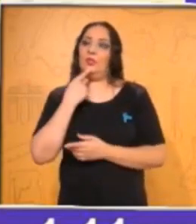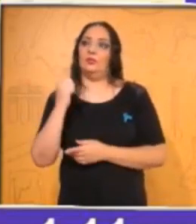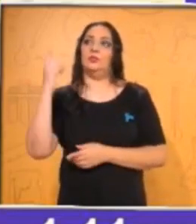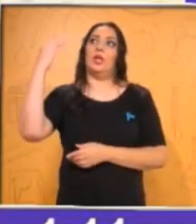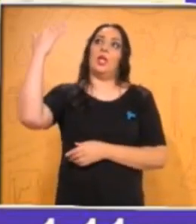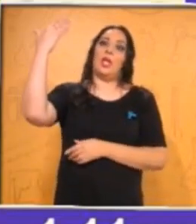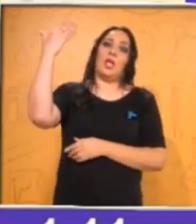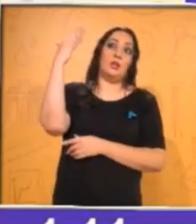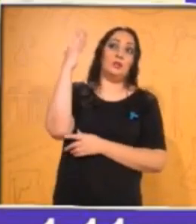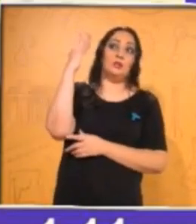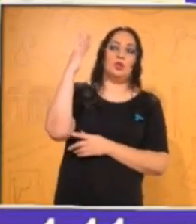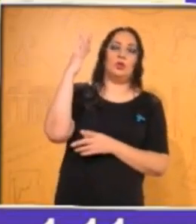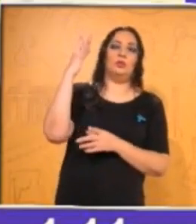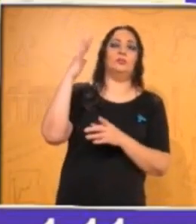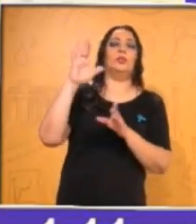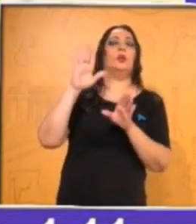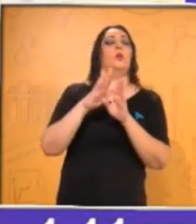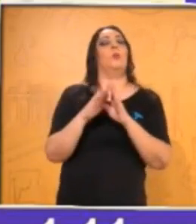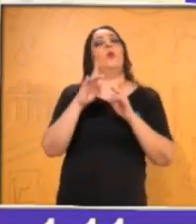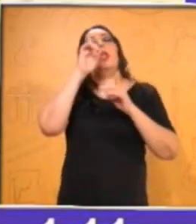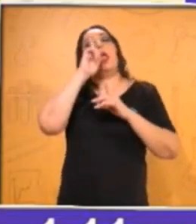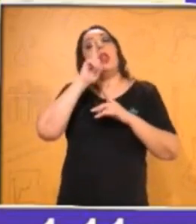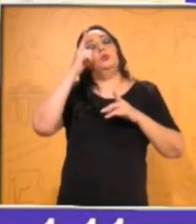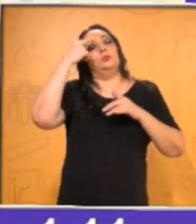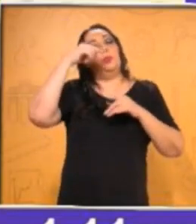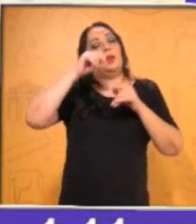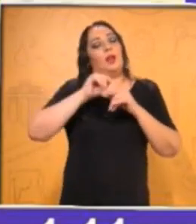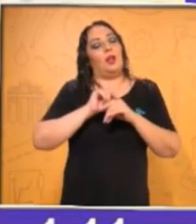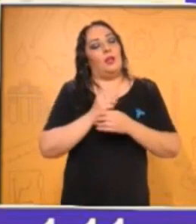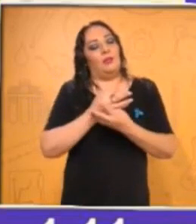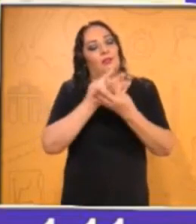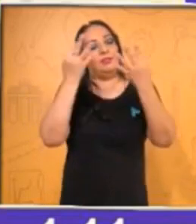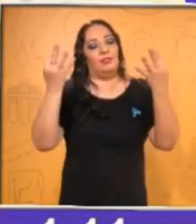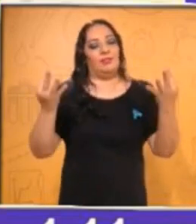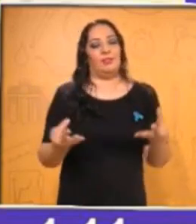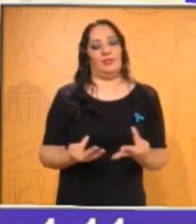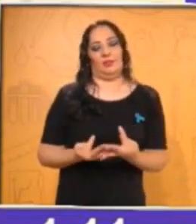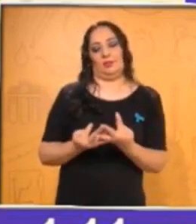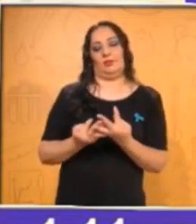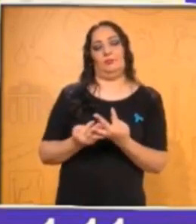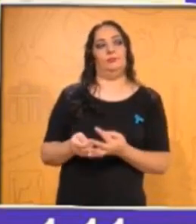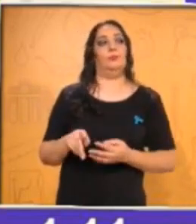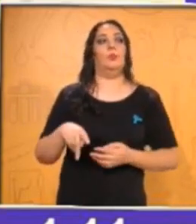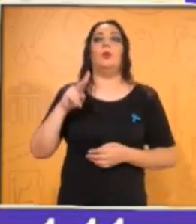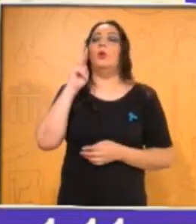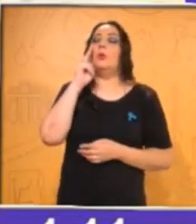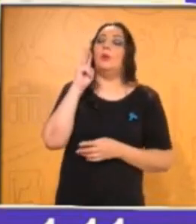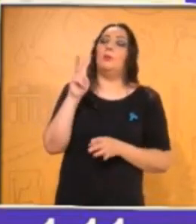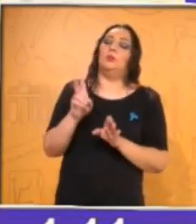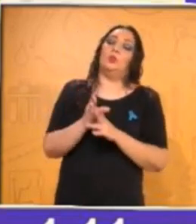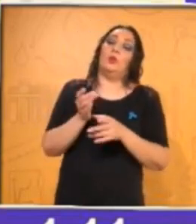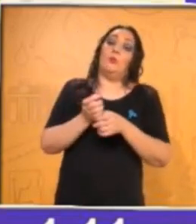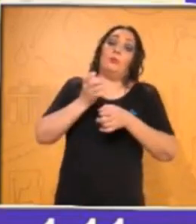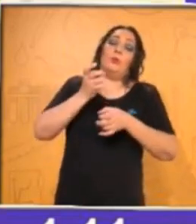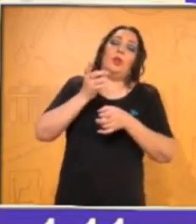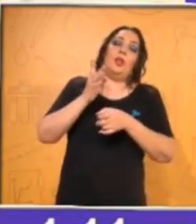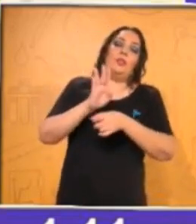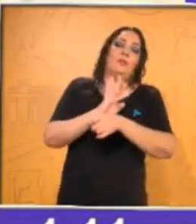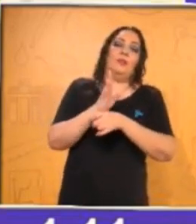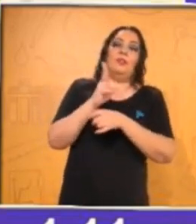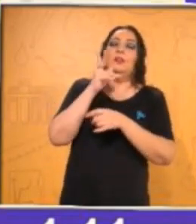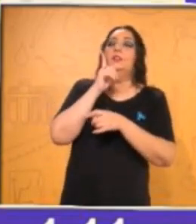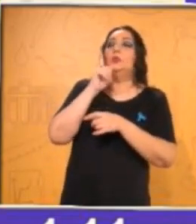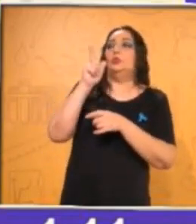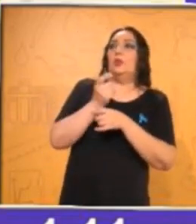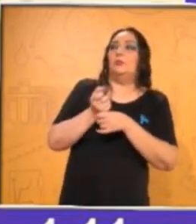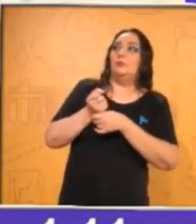sol es la linterna de la tierra. Y ahí vemos una linterna alumbrando al sol y por un ladito viene el verdadero